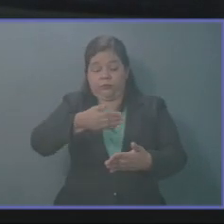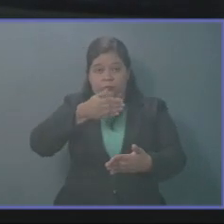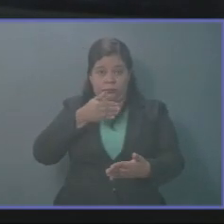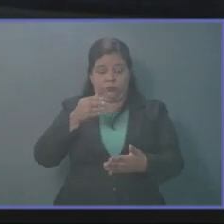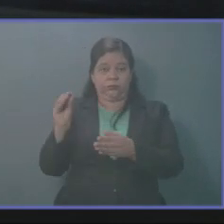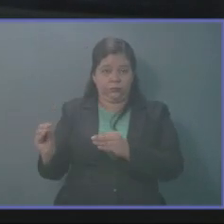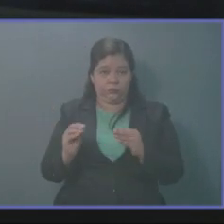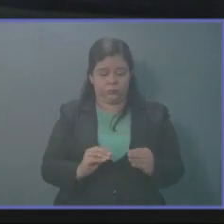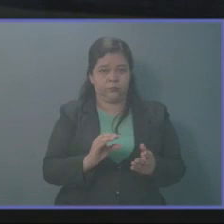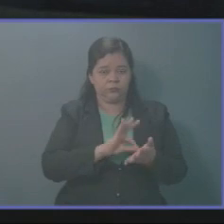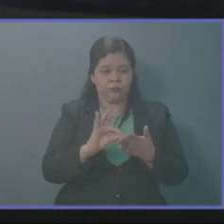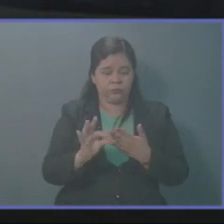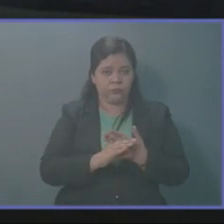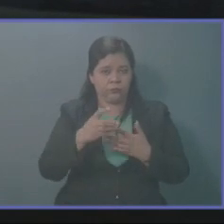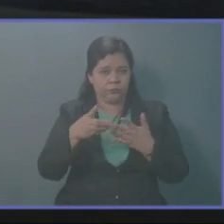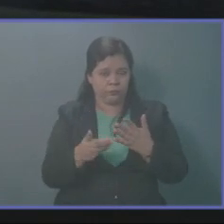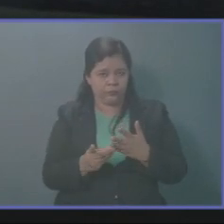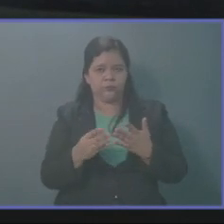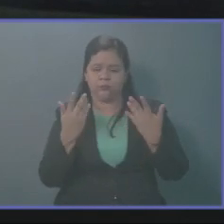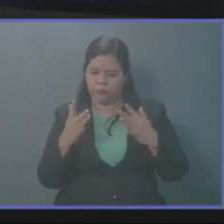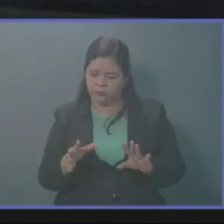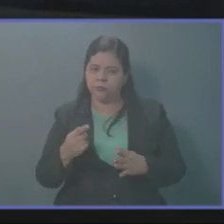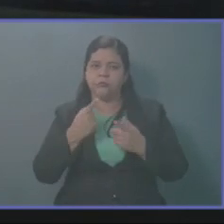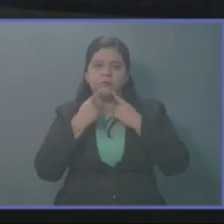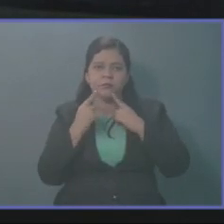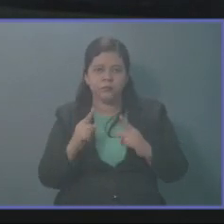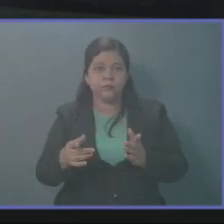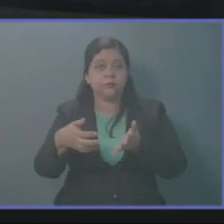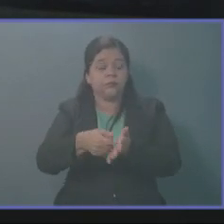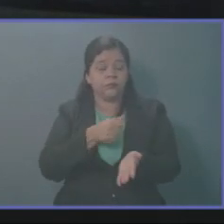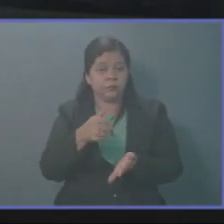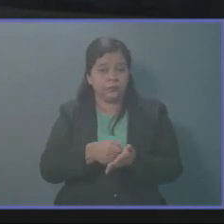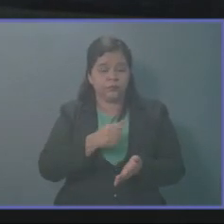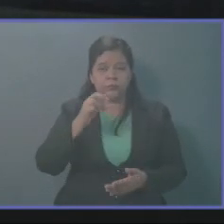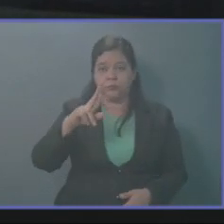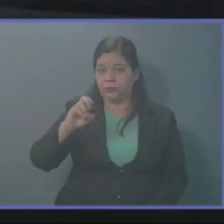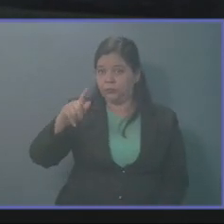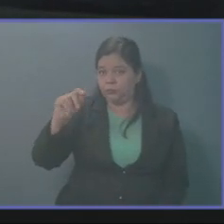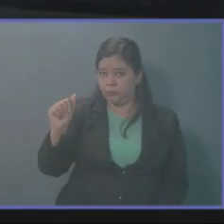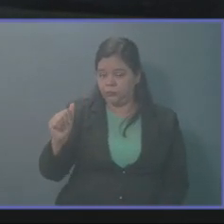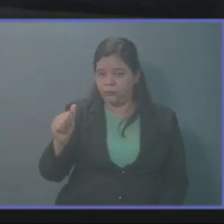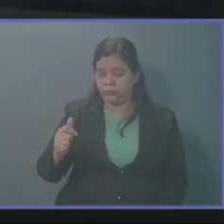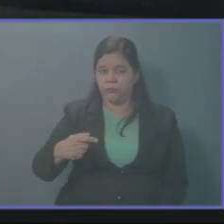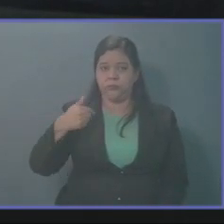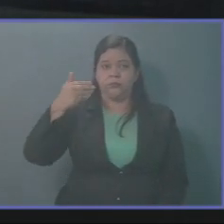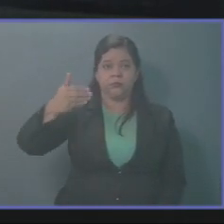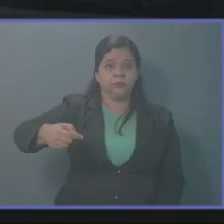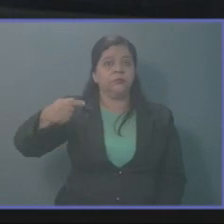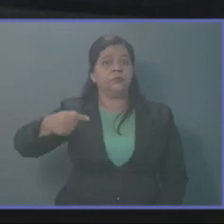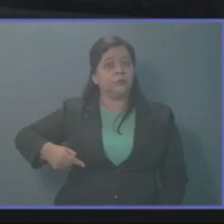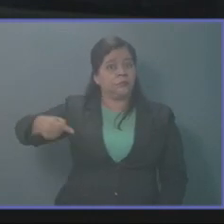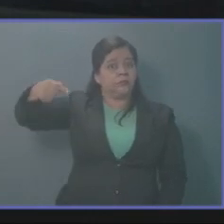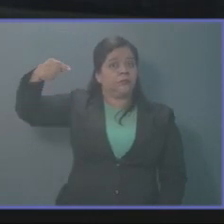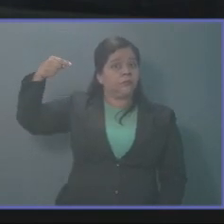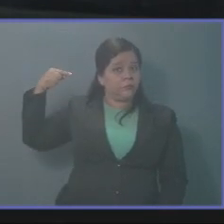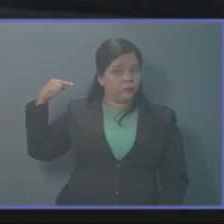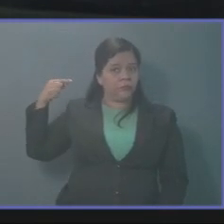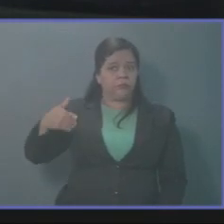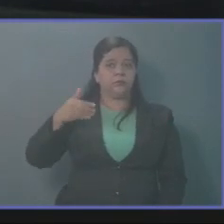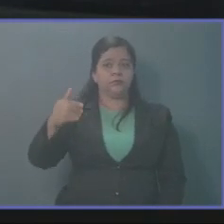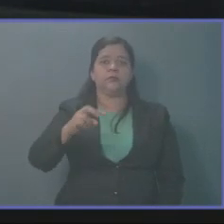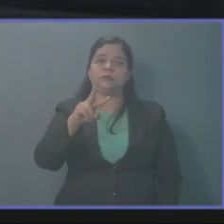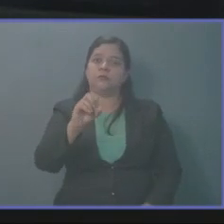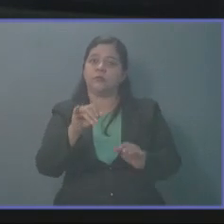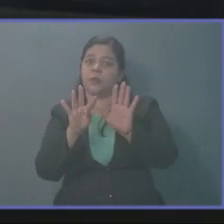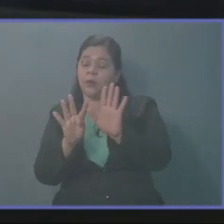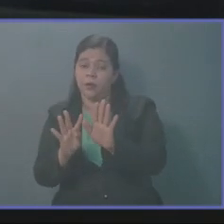presente decreto hubieran presentado la declaración de impuestos sobre la renta correspondiente al ejercicio impositivo 2019 y